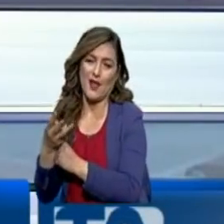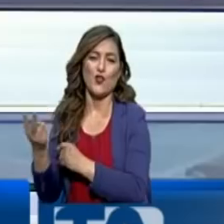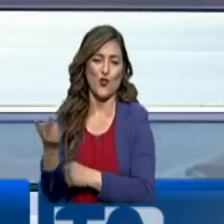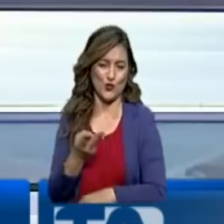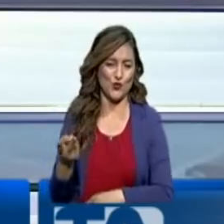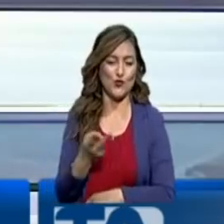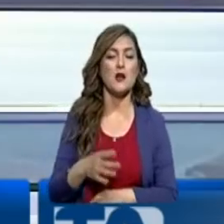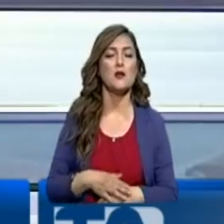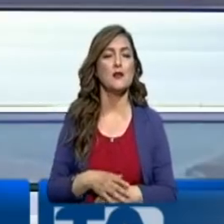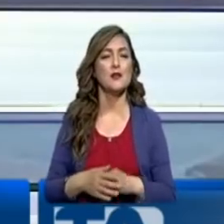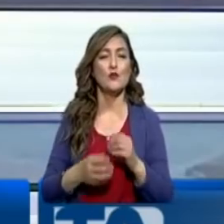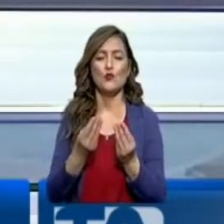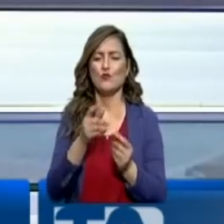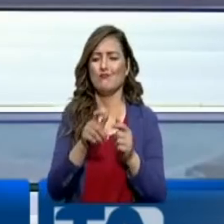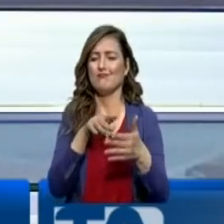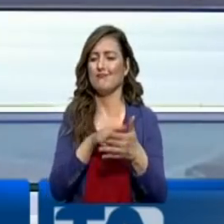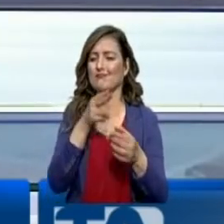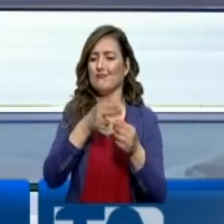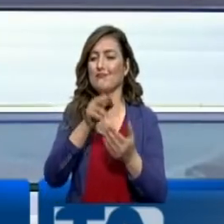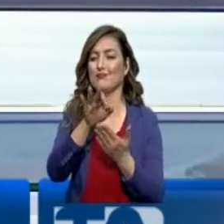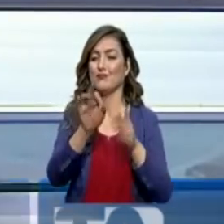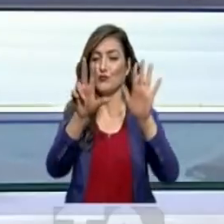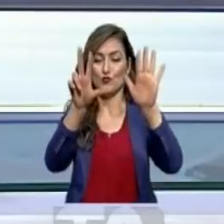estudiantes participaron en esta ceremonia en la zona 8.